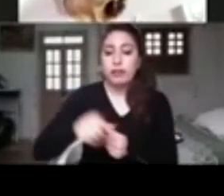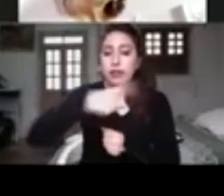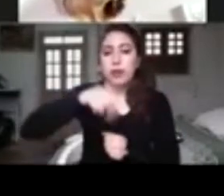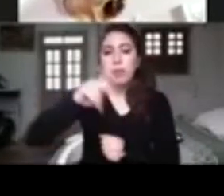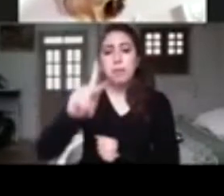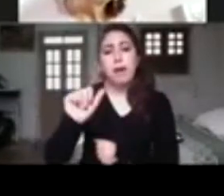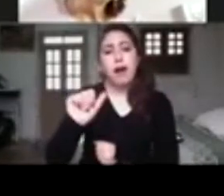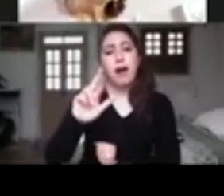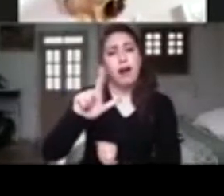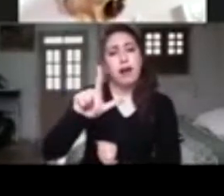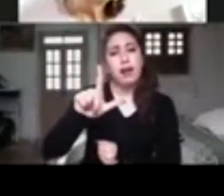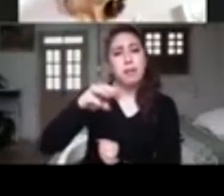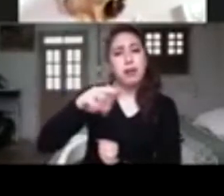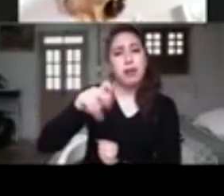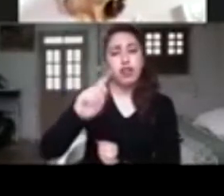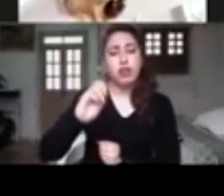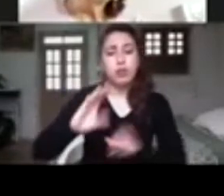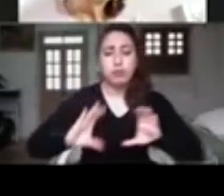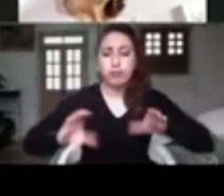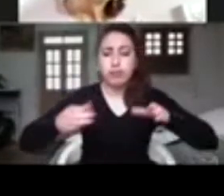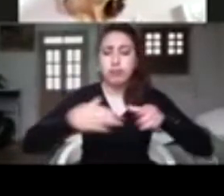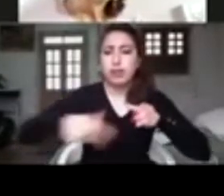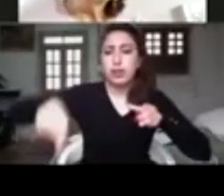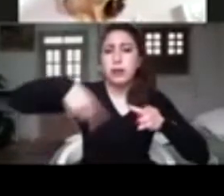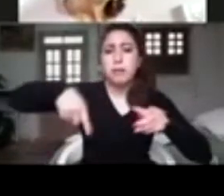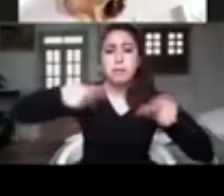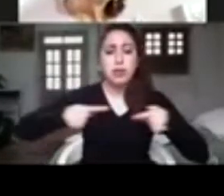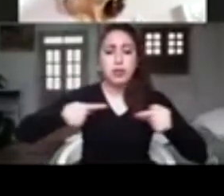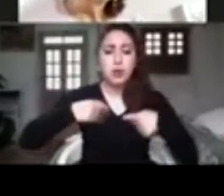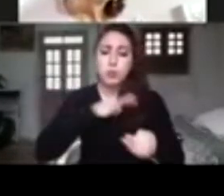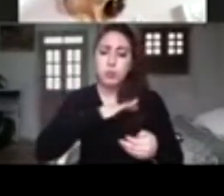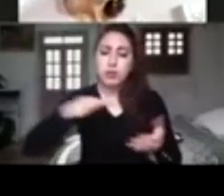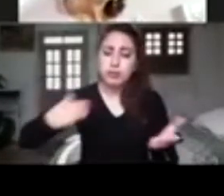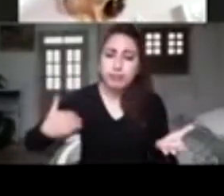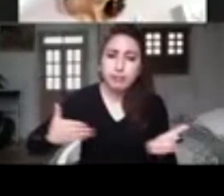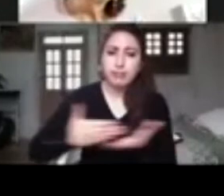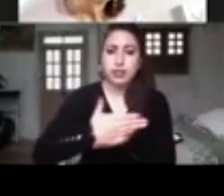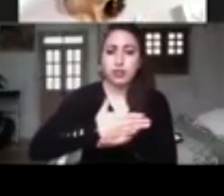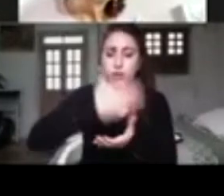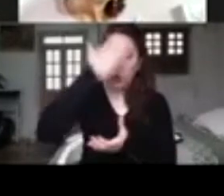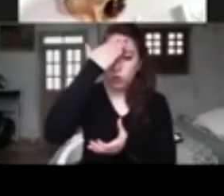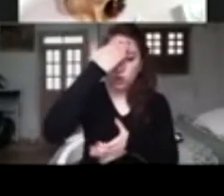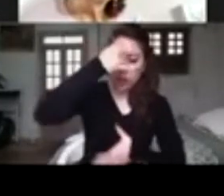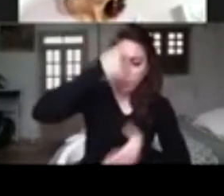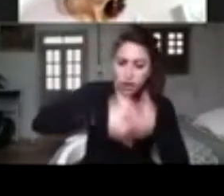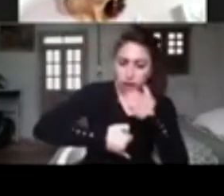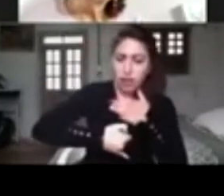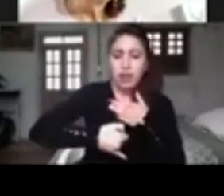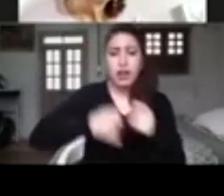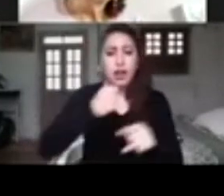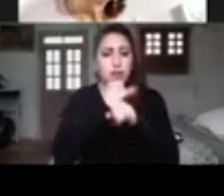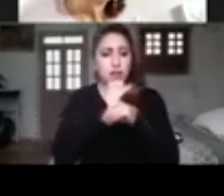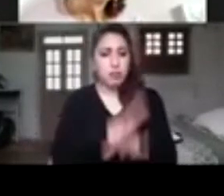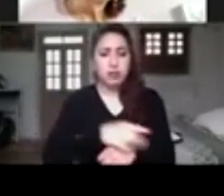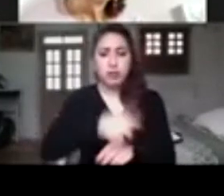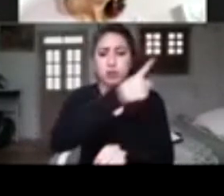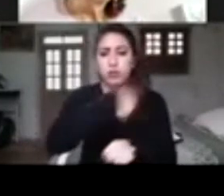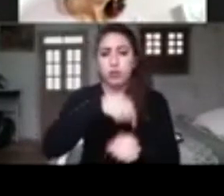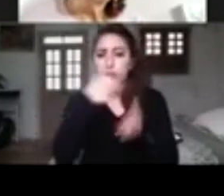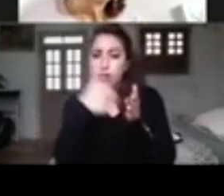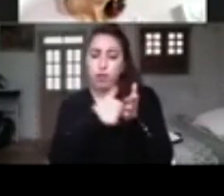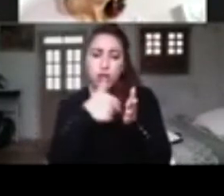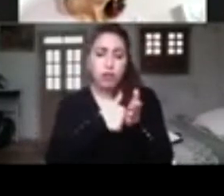No es un sello que llega para quedarse únicamente, sino se trabaja día con día y prácticamente en todos los